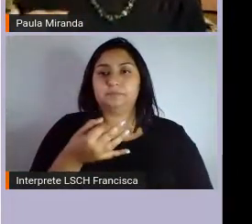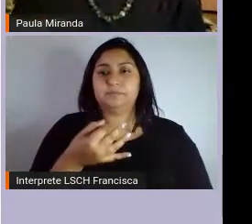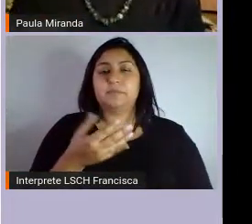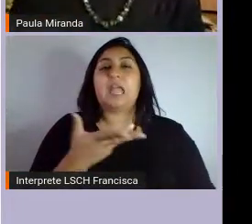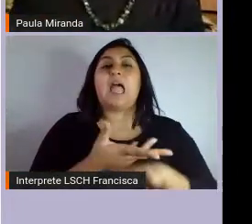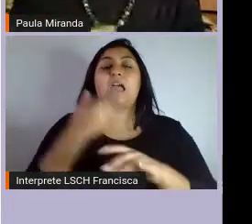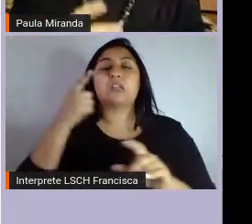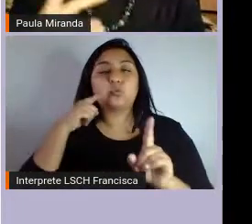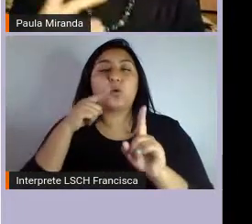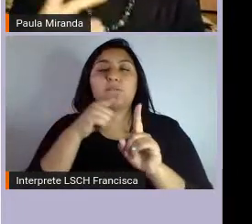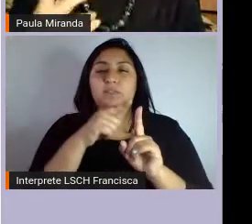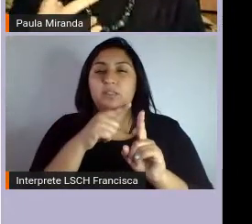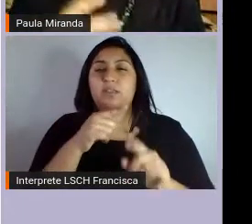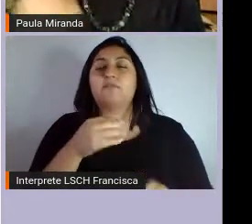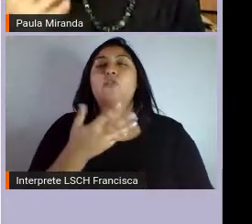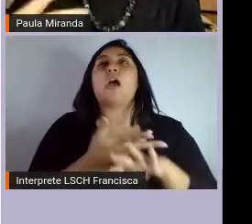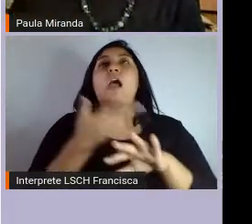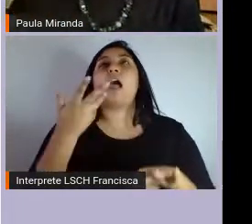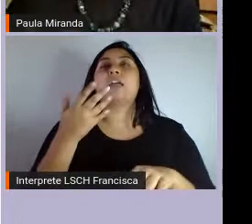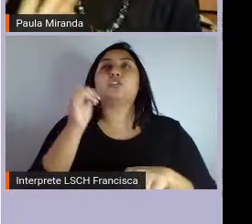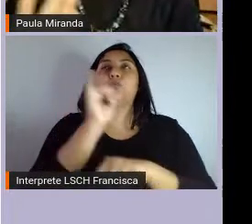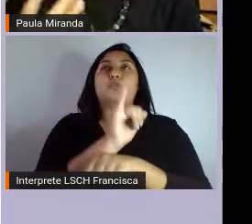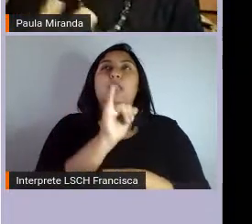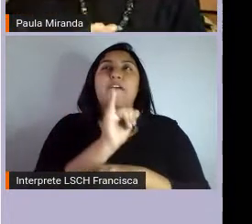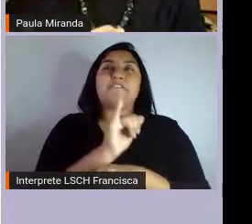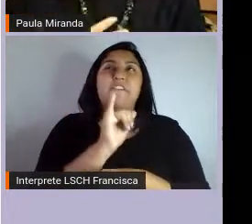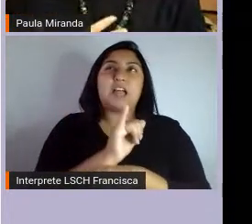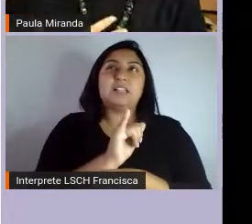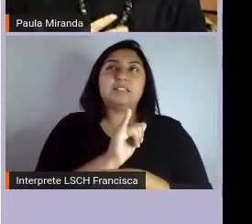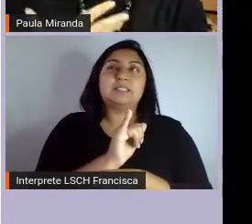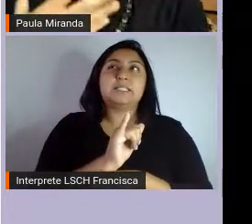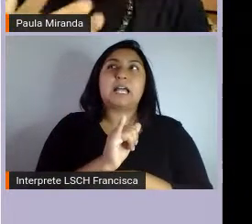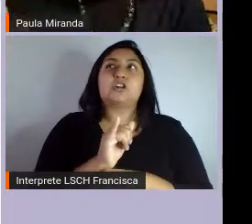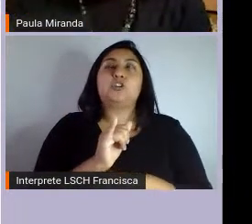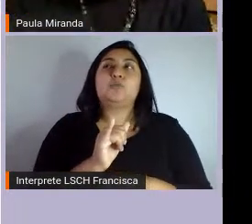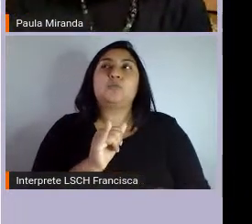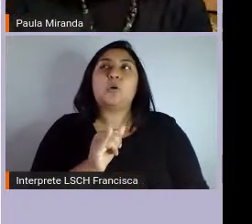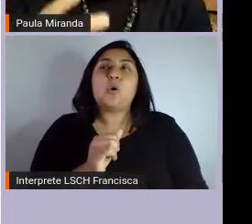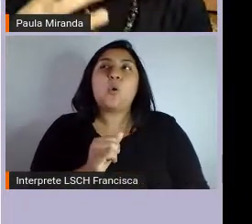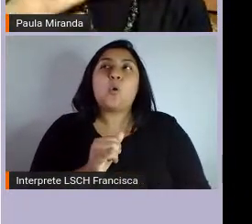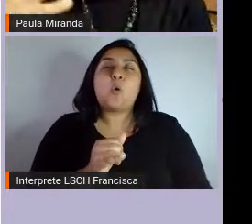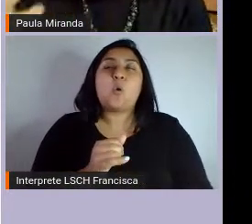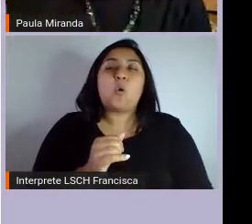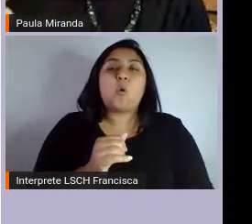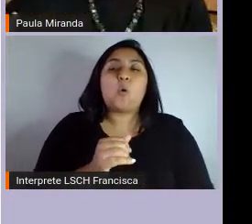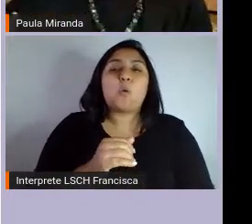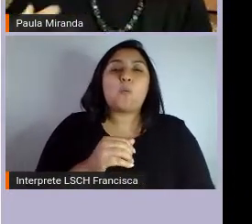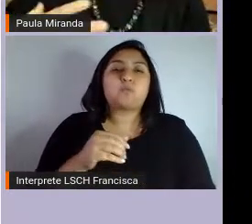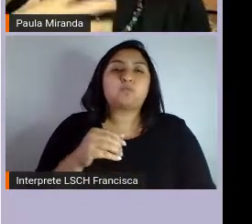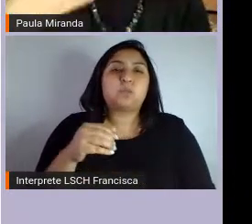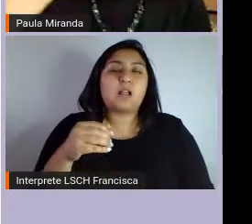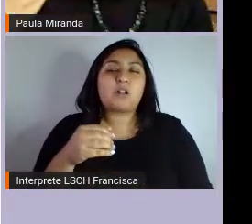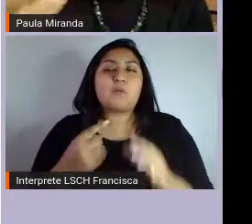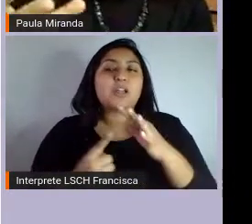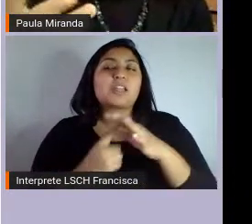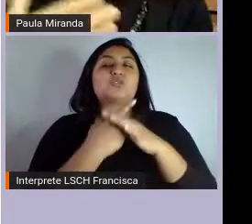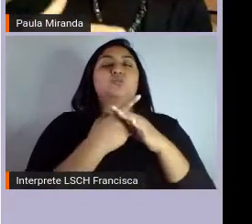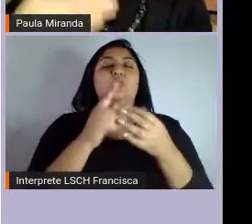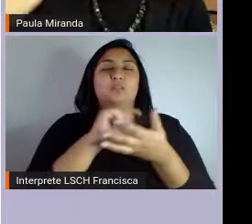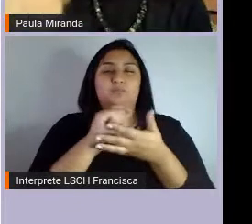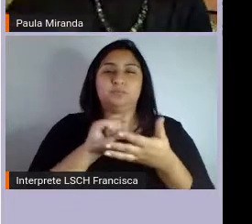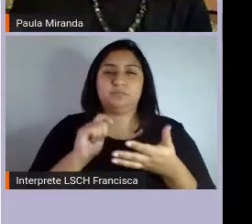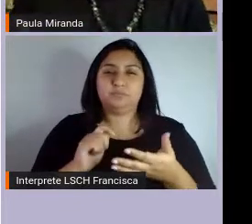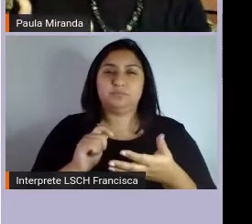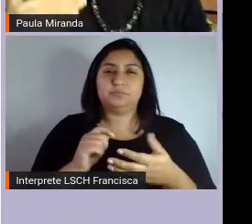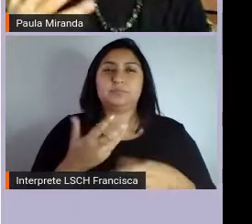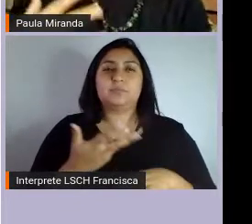modestia, que es muy común en las mujeres, que surge de hacer la escritura en estos años. Cierta inseguridad